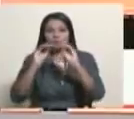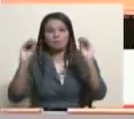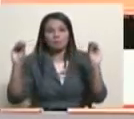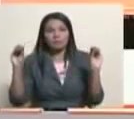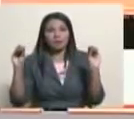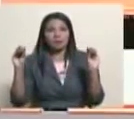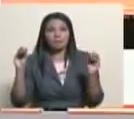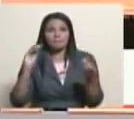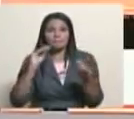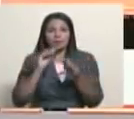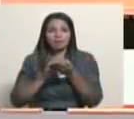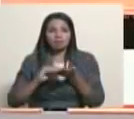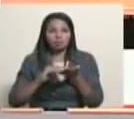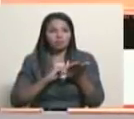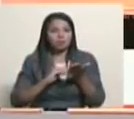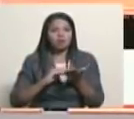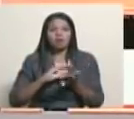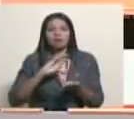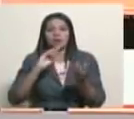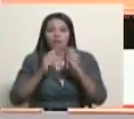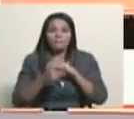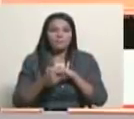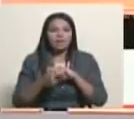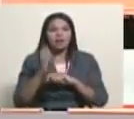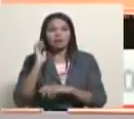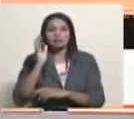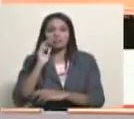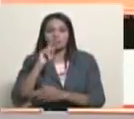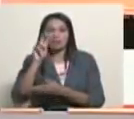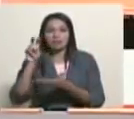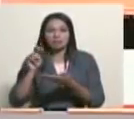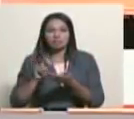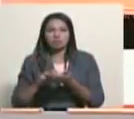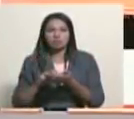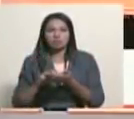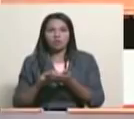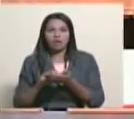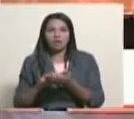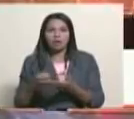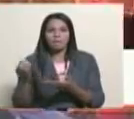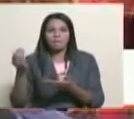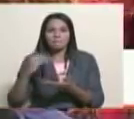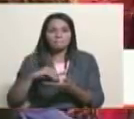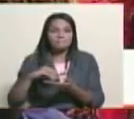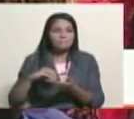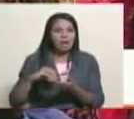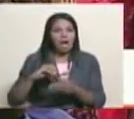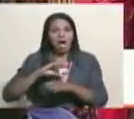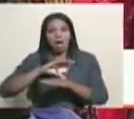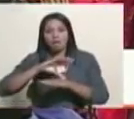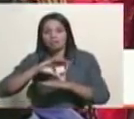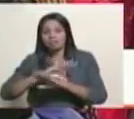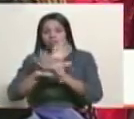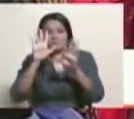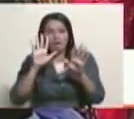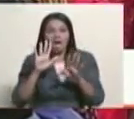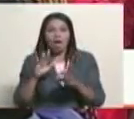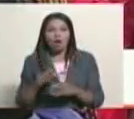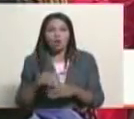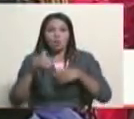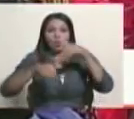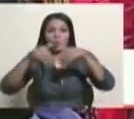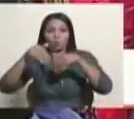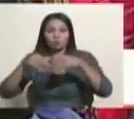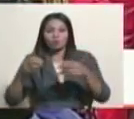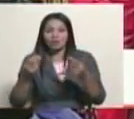para renovar la Asamblea Nacional de la República Bolivariana de Venezuela más temprano que tarde. Elecciones